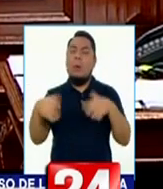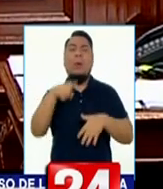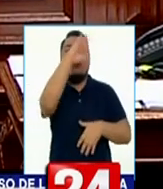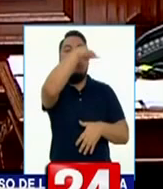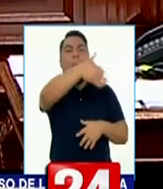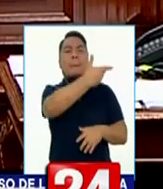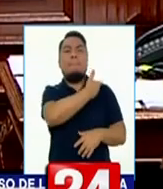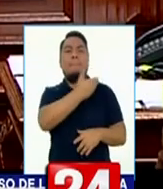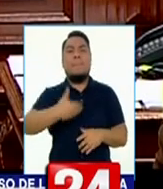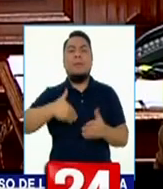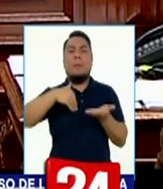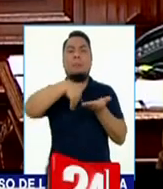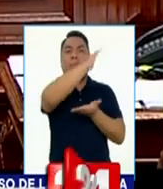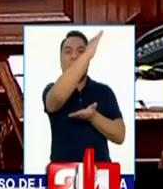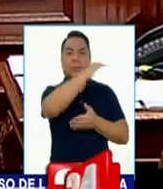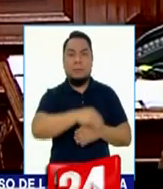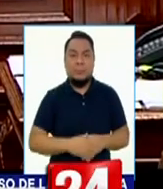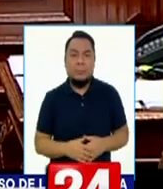muchas gracias